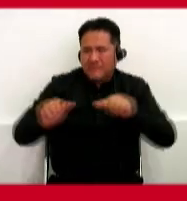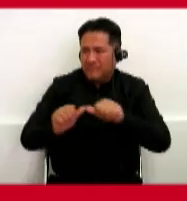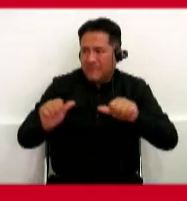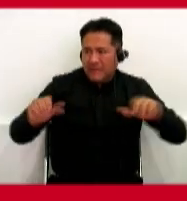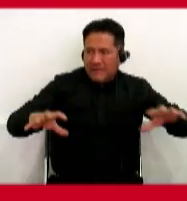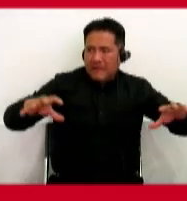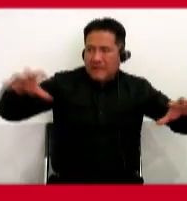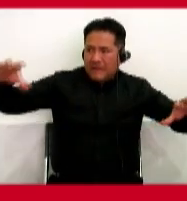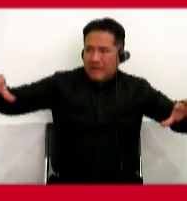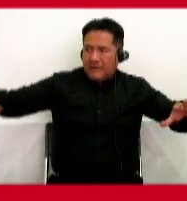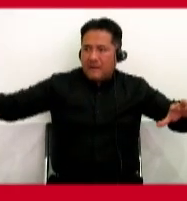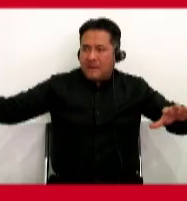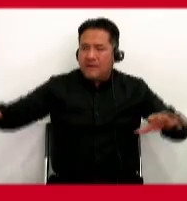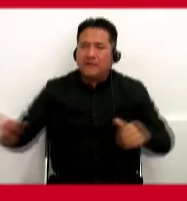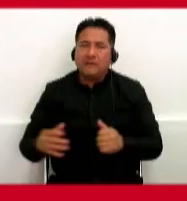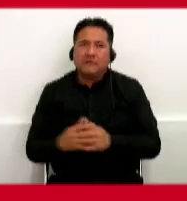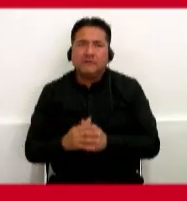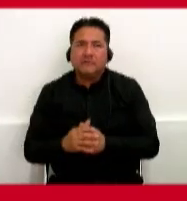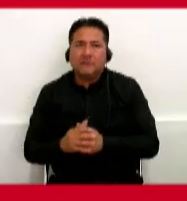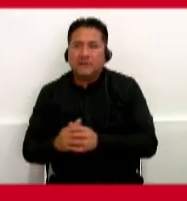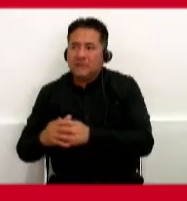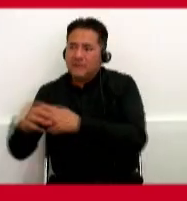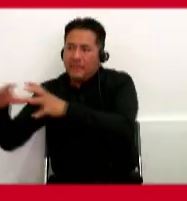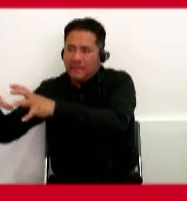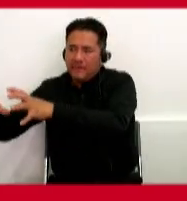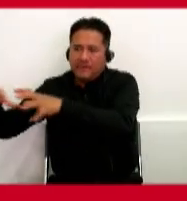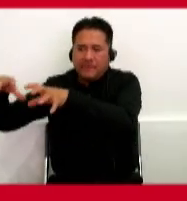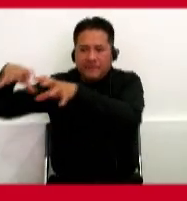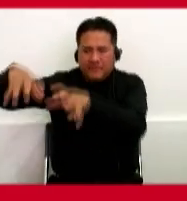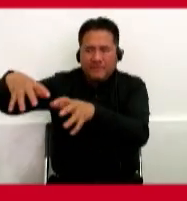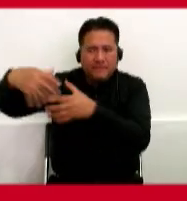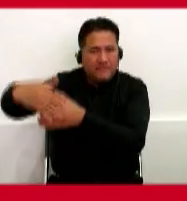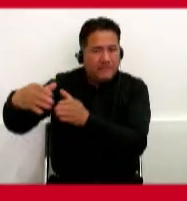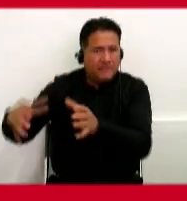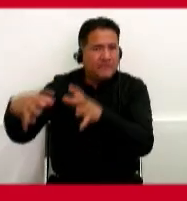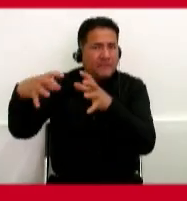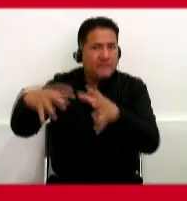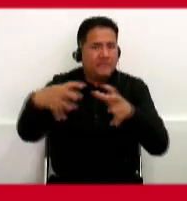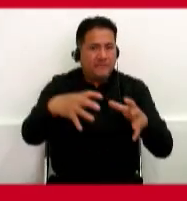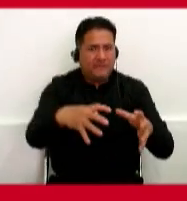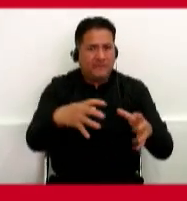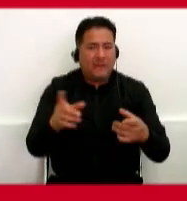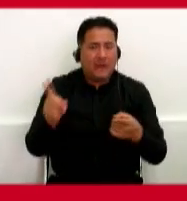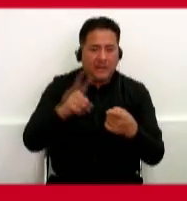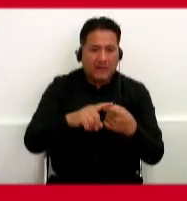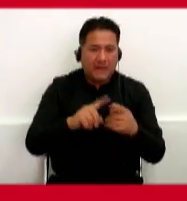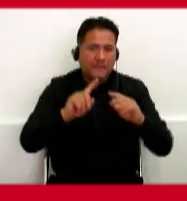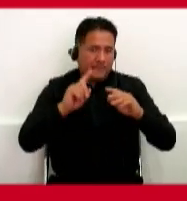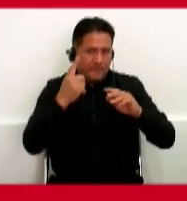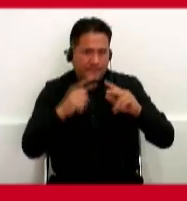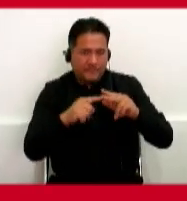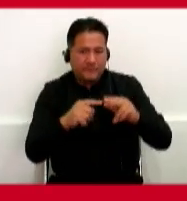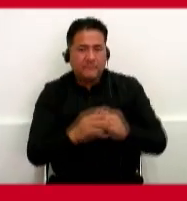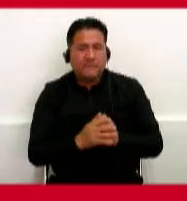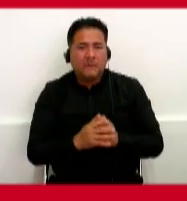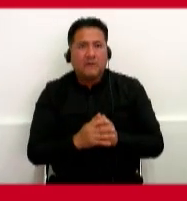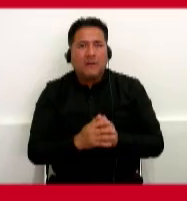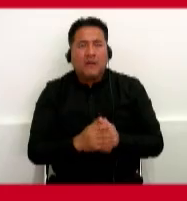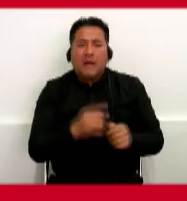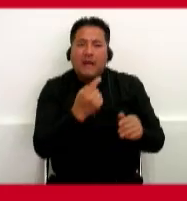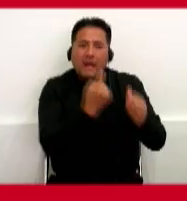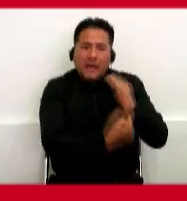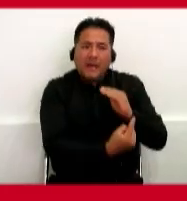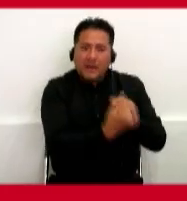y salimos con la cámara más próxima hacia el acceso principal. Cada una de estas cámaras